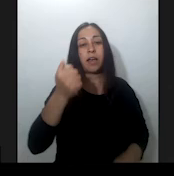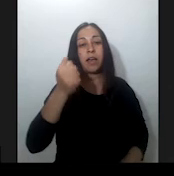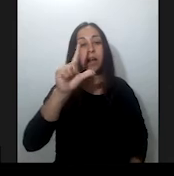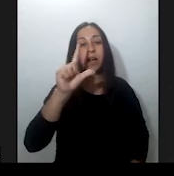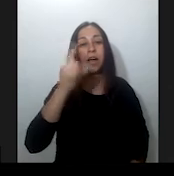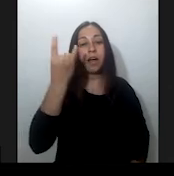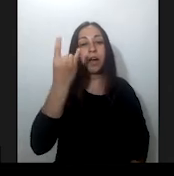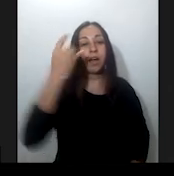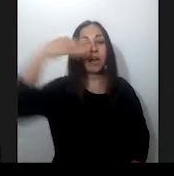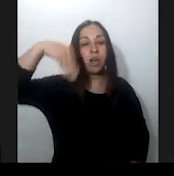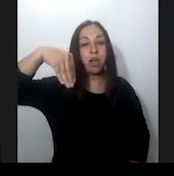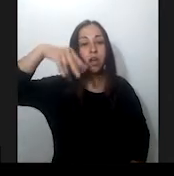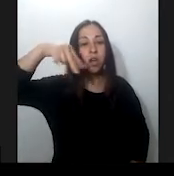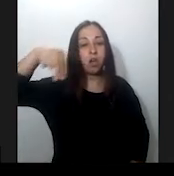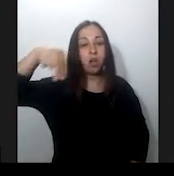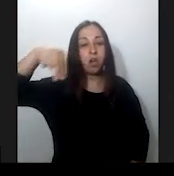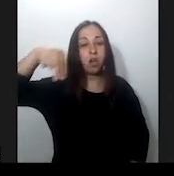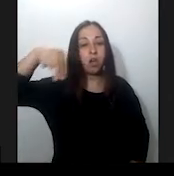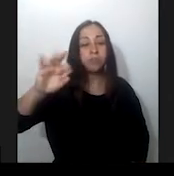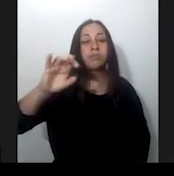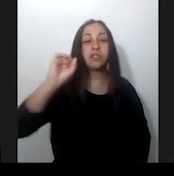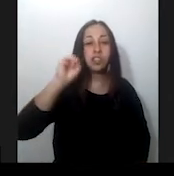de alumno, nombre,